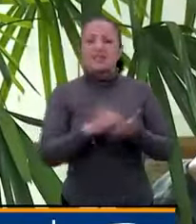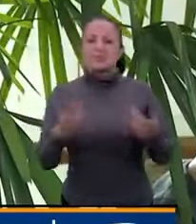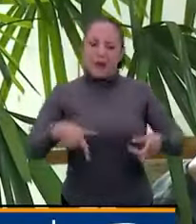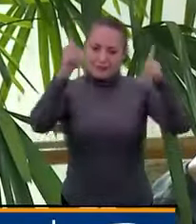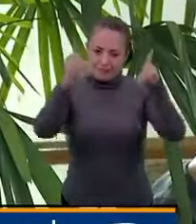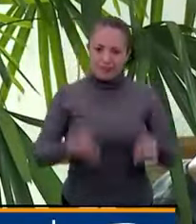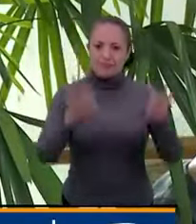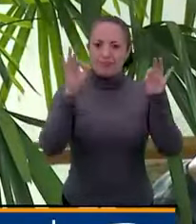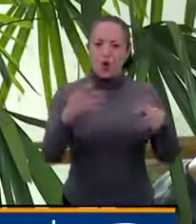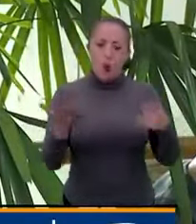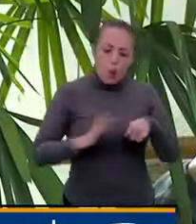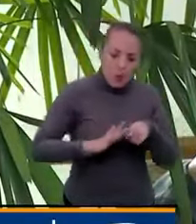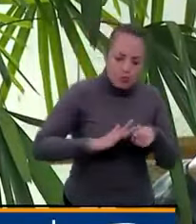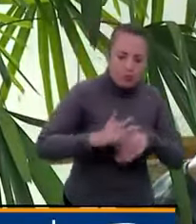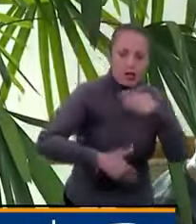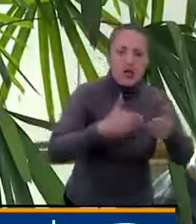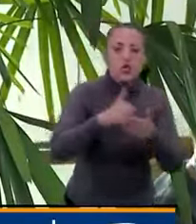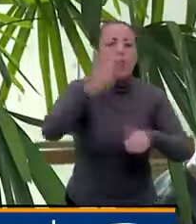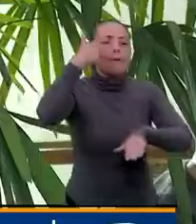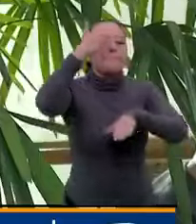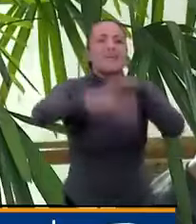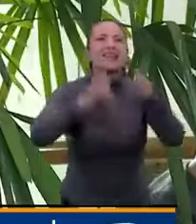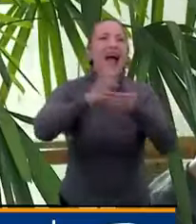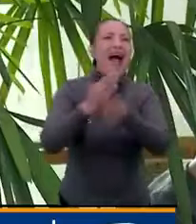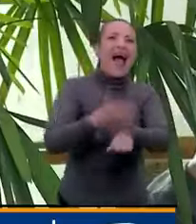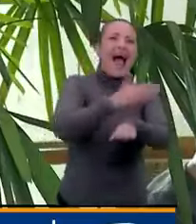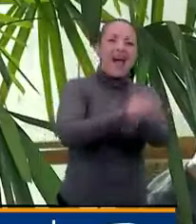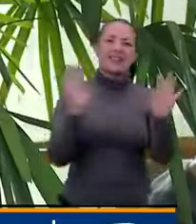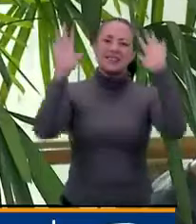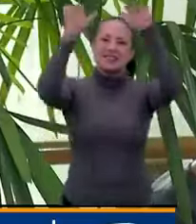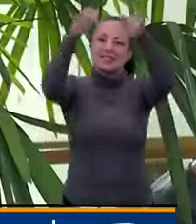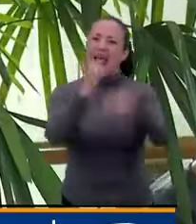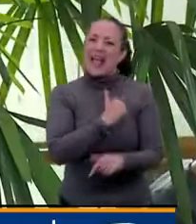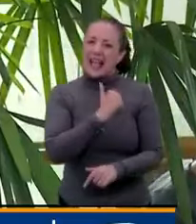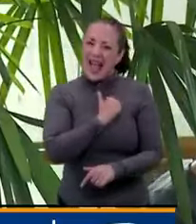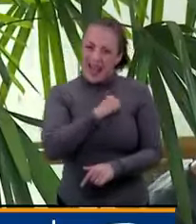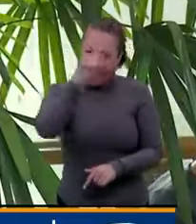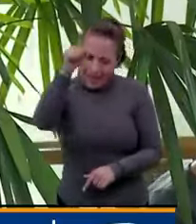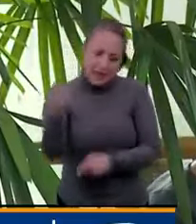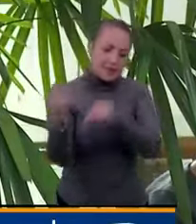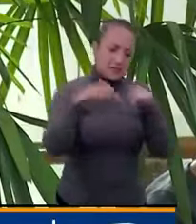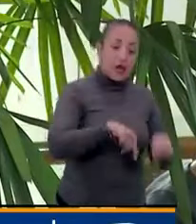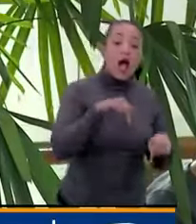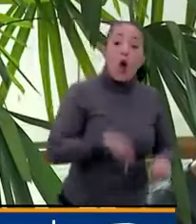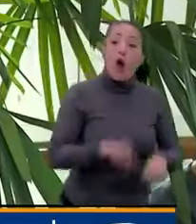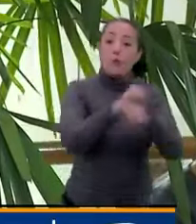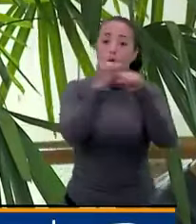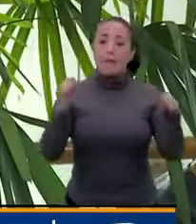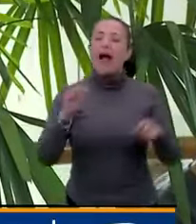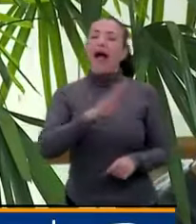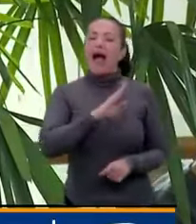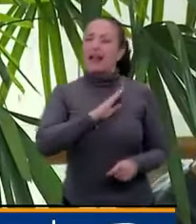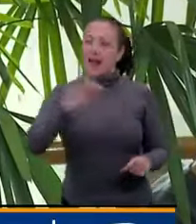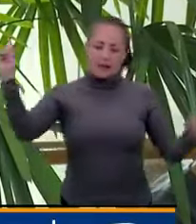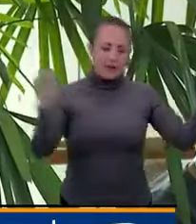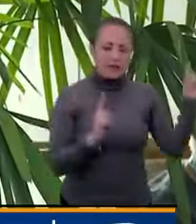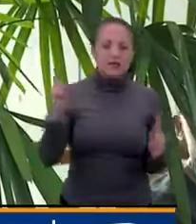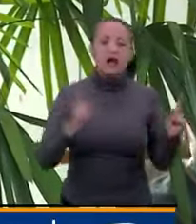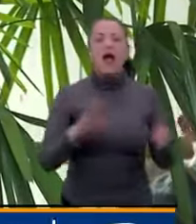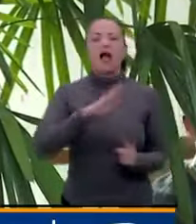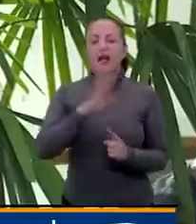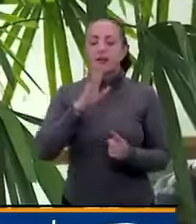determinar la implementación de las metas de COP en Montreal. Y esta mañana estuvimos acompañando a los alcaldes. Estuvieron puntualmente los alcaldes